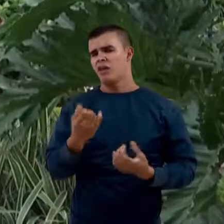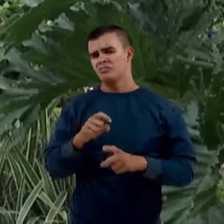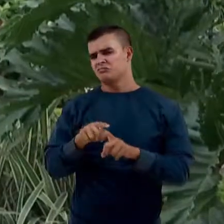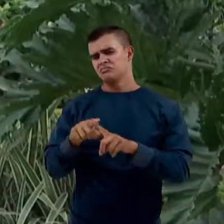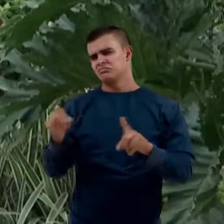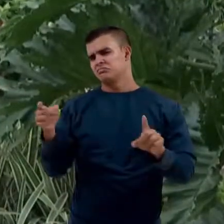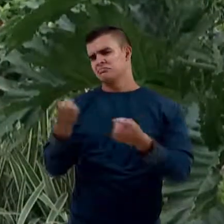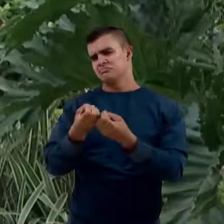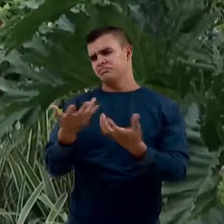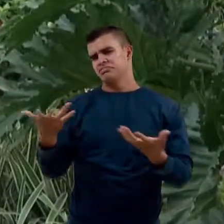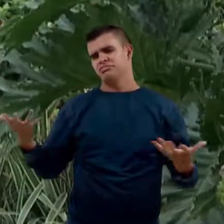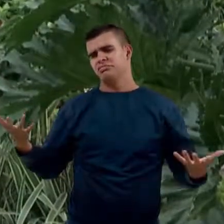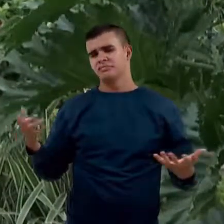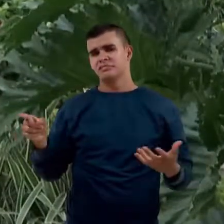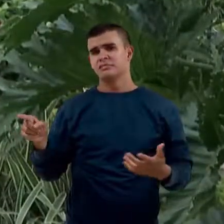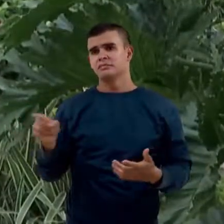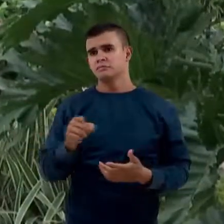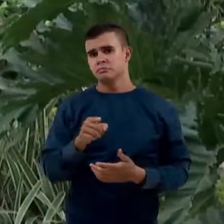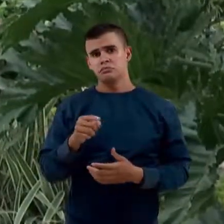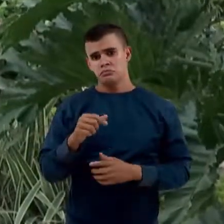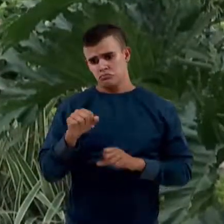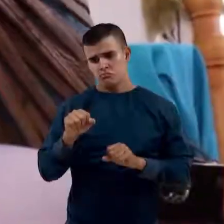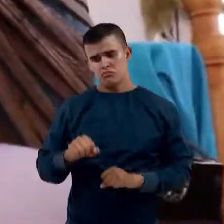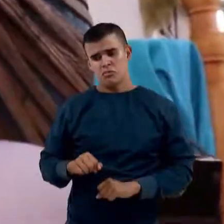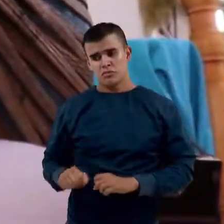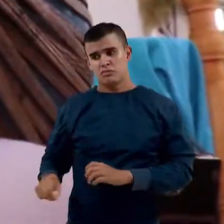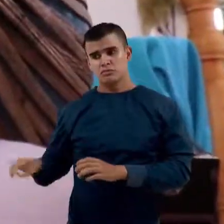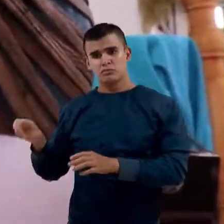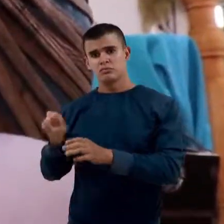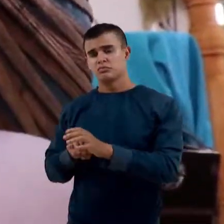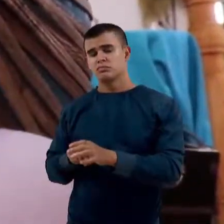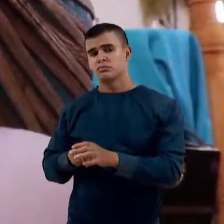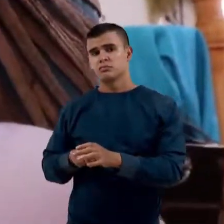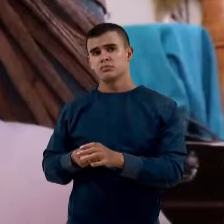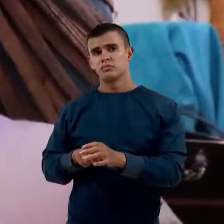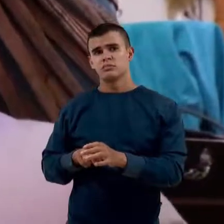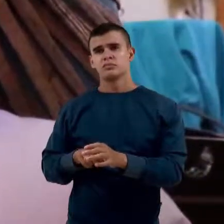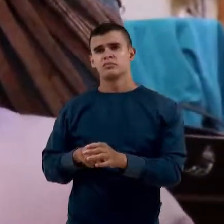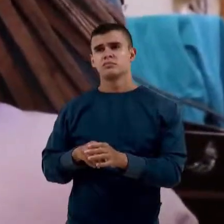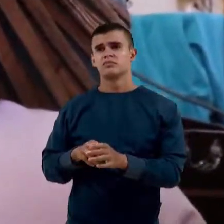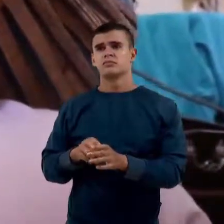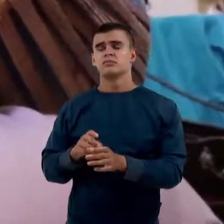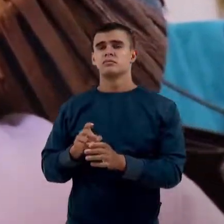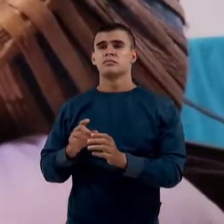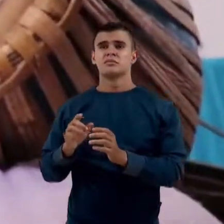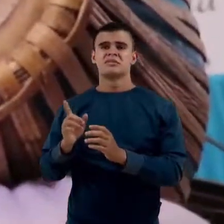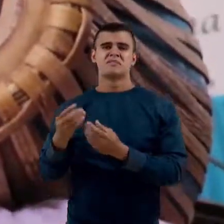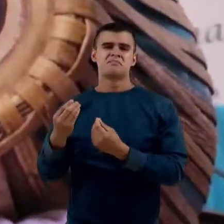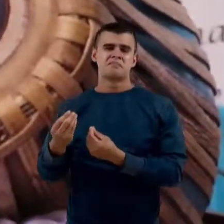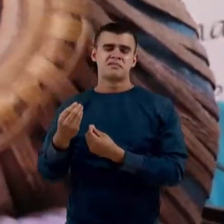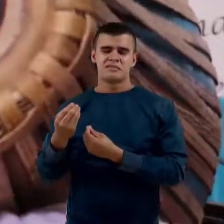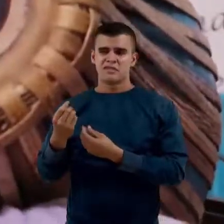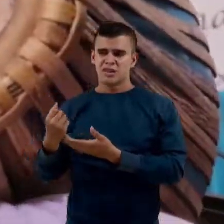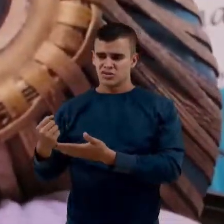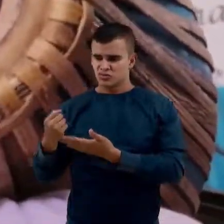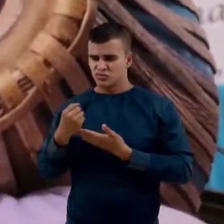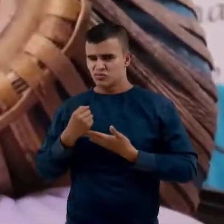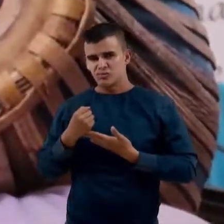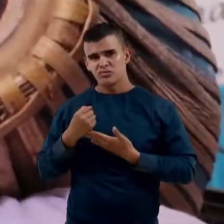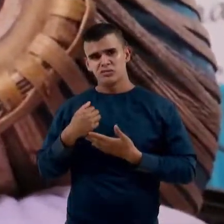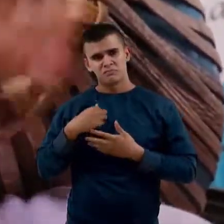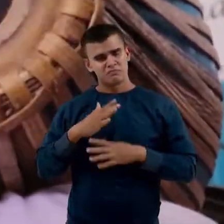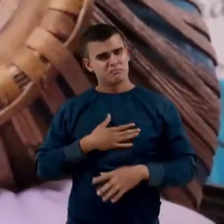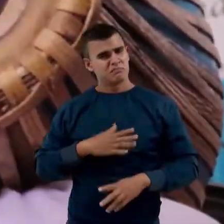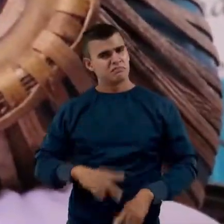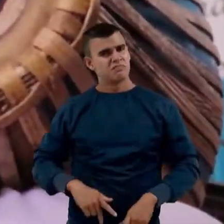digamos, aperturas, ¿cierto?, que pueden encauzar de una manera, sobre todo de provecho social, no